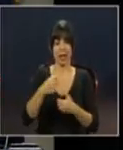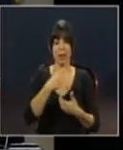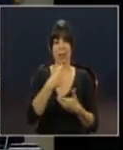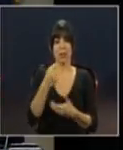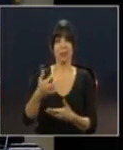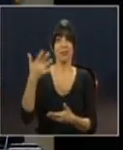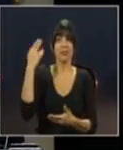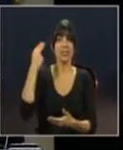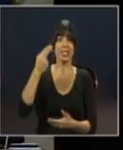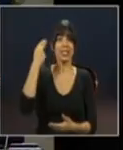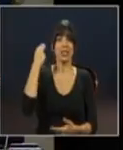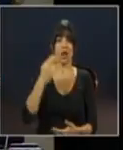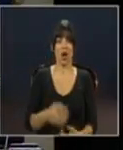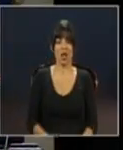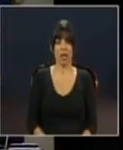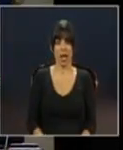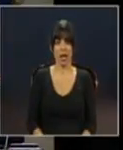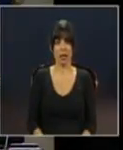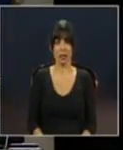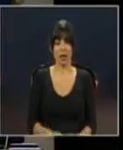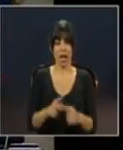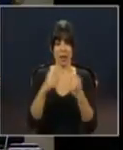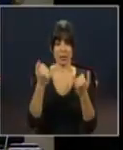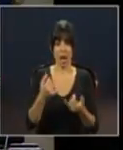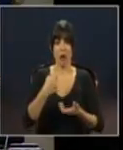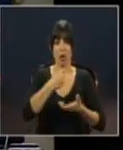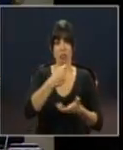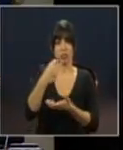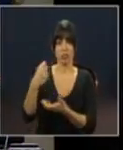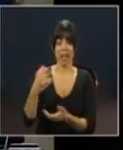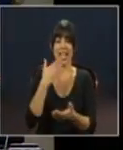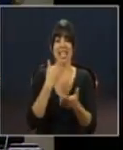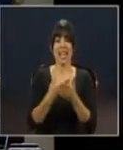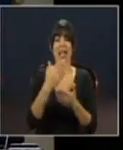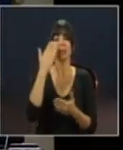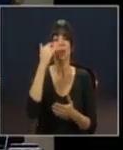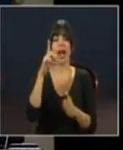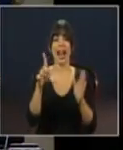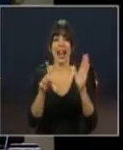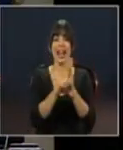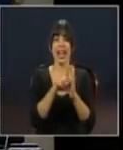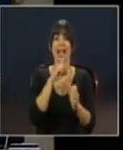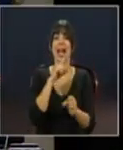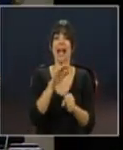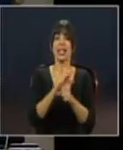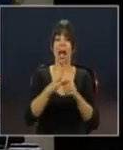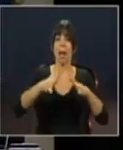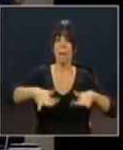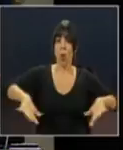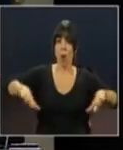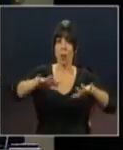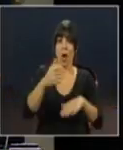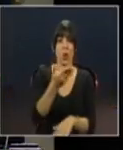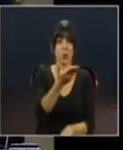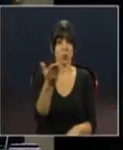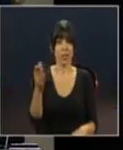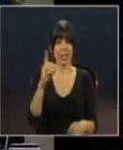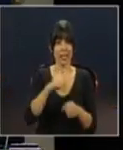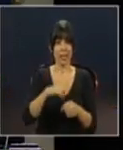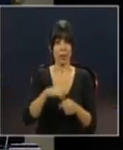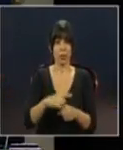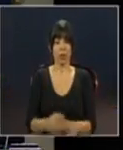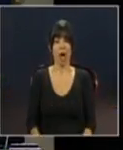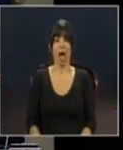historia. Resalto el hecho que esto es posible gracias a la Ley de Garantías Mobiliarias que ustedes, señoras y señores